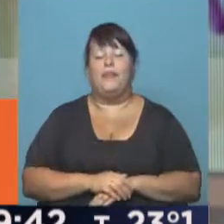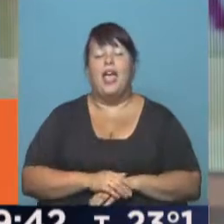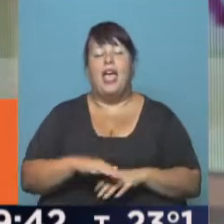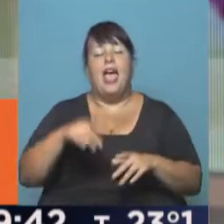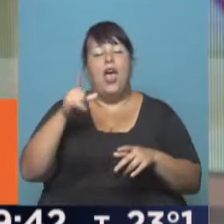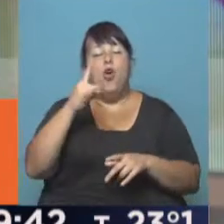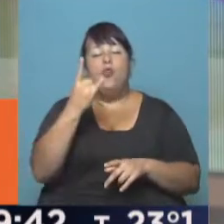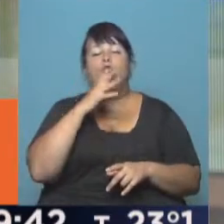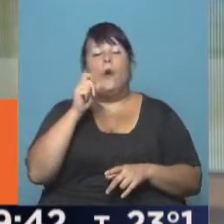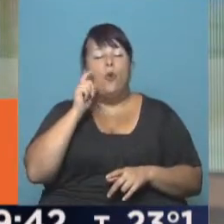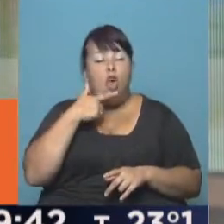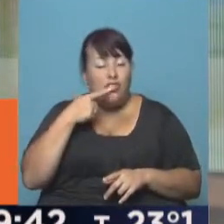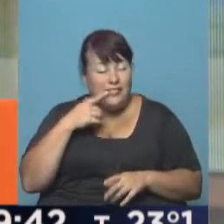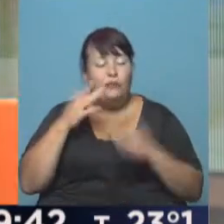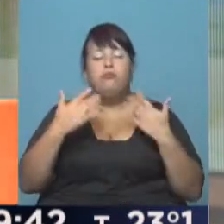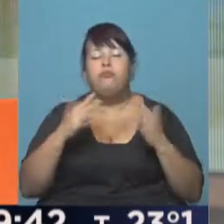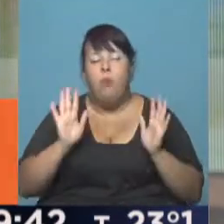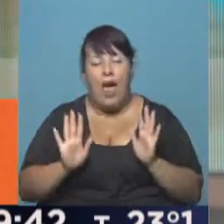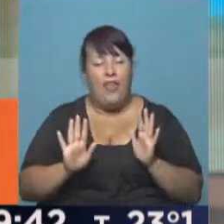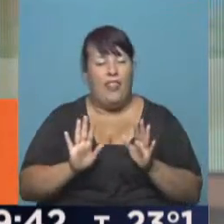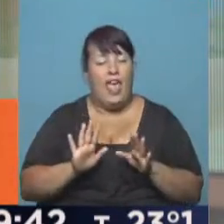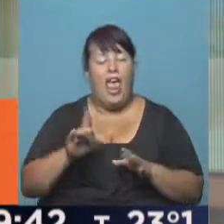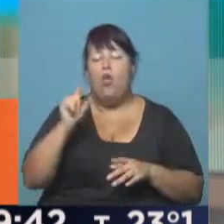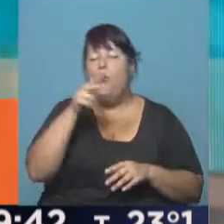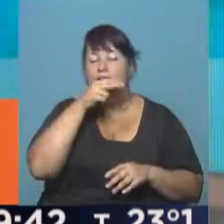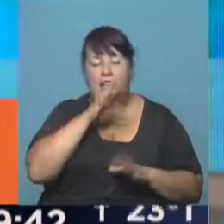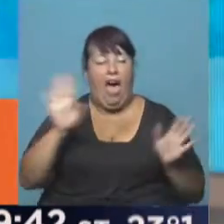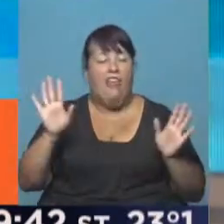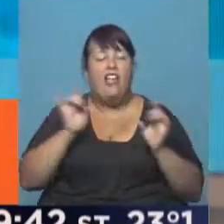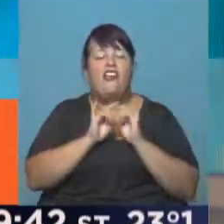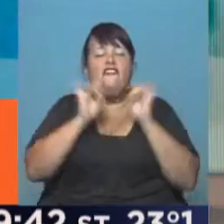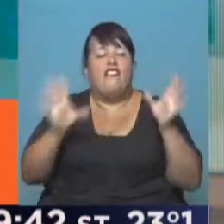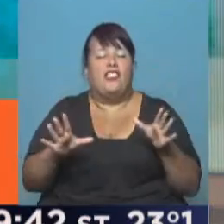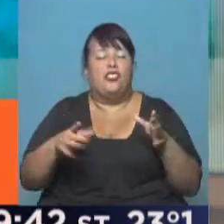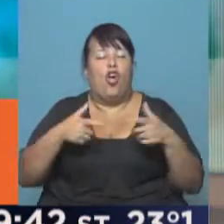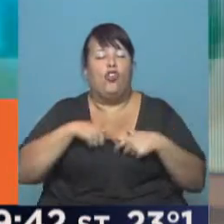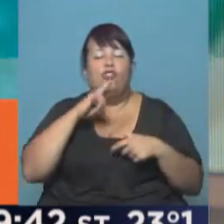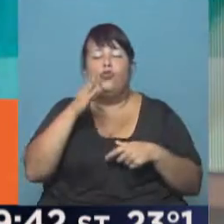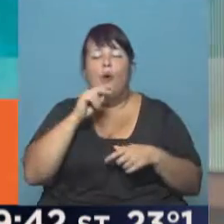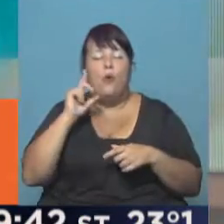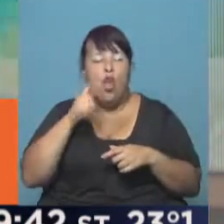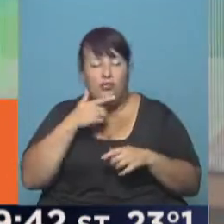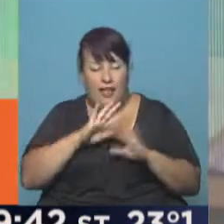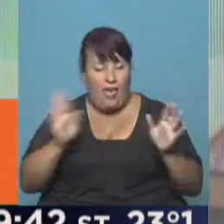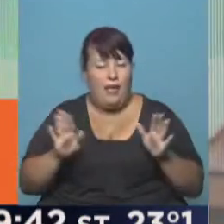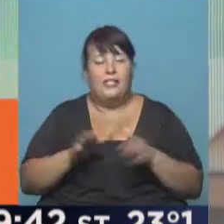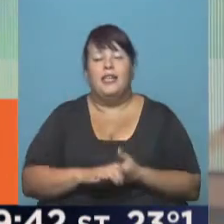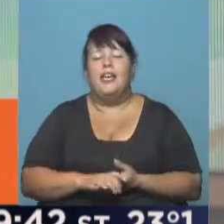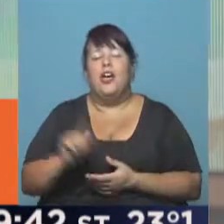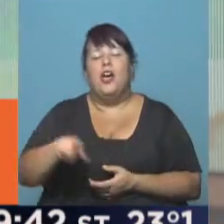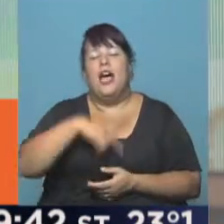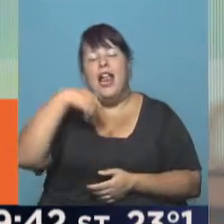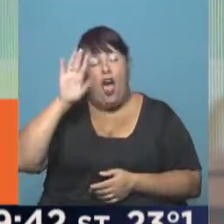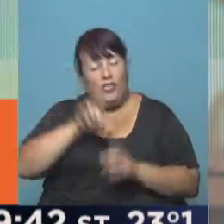La tuberculosis puede ser totalmente indolente y ser una infección tuberculosa. Una infección. 1/3 de